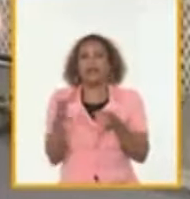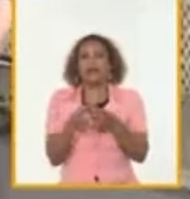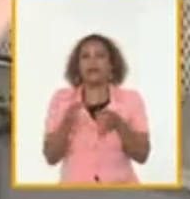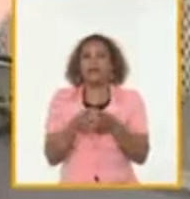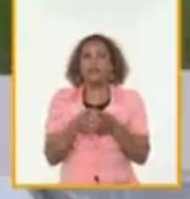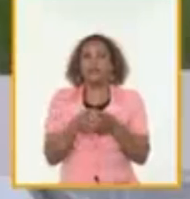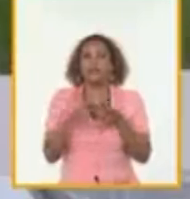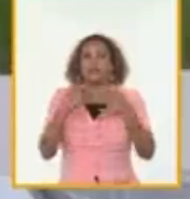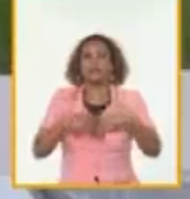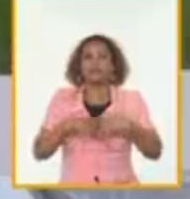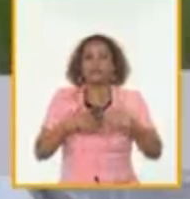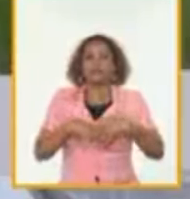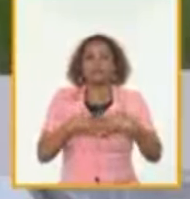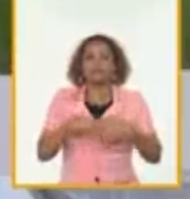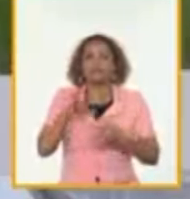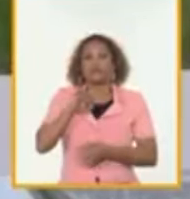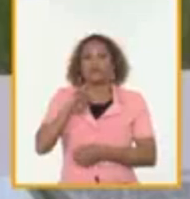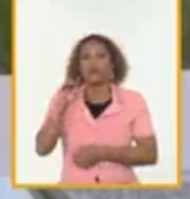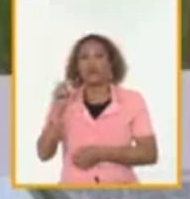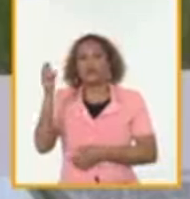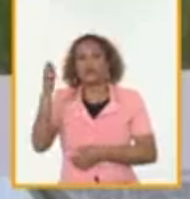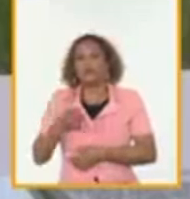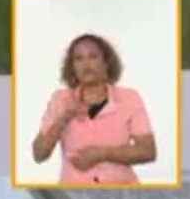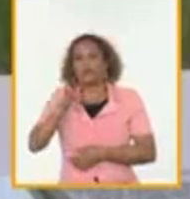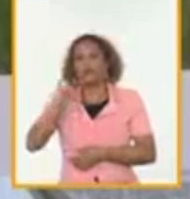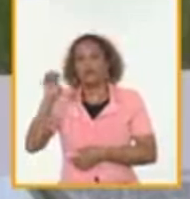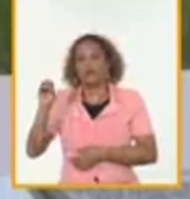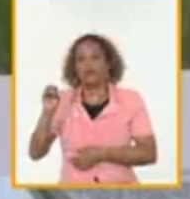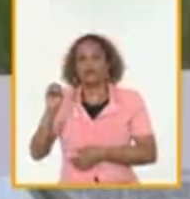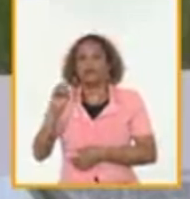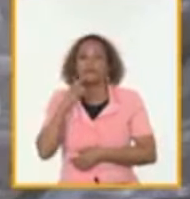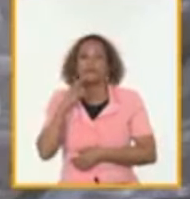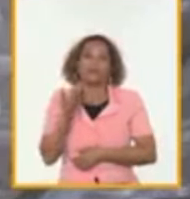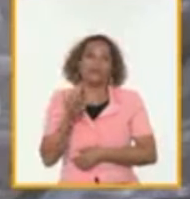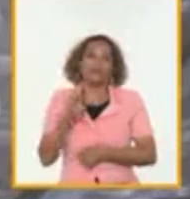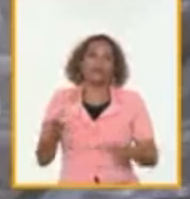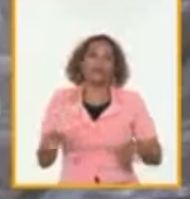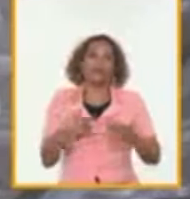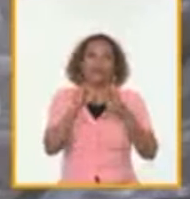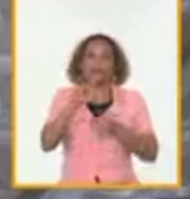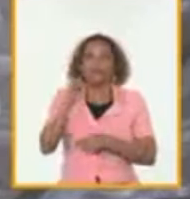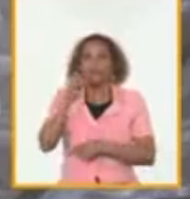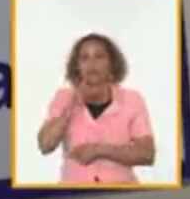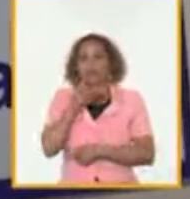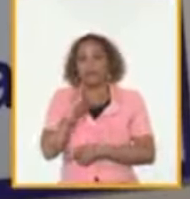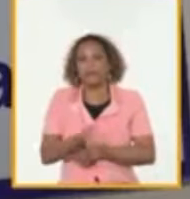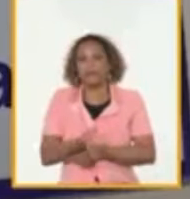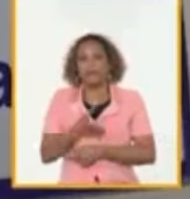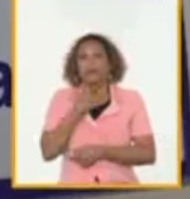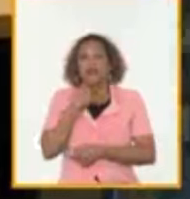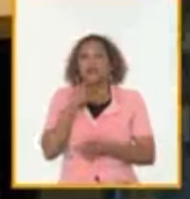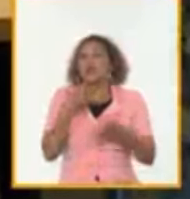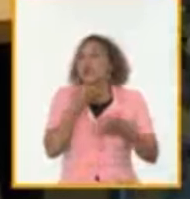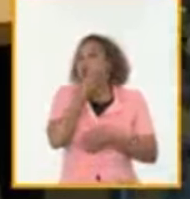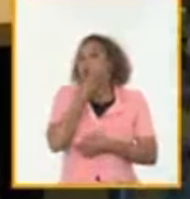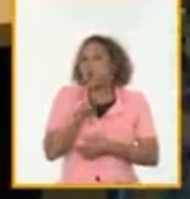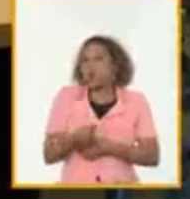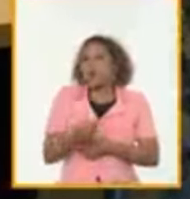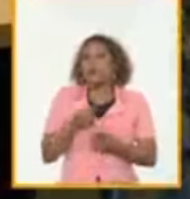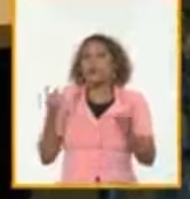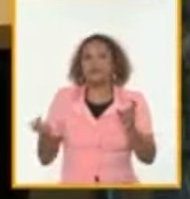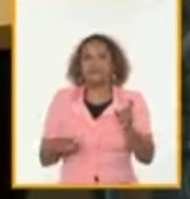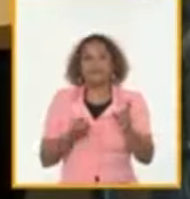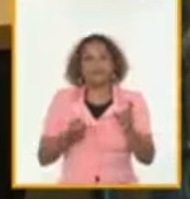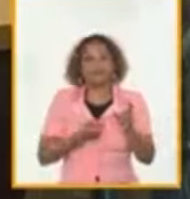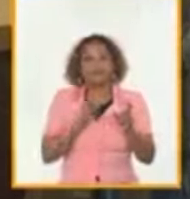90 Por 90 el homenaje al al 90 cumpleaños del comandante un movimiento productivo de jóvenes guerrilleros que son